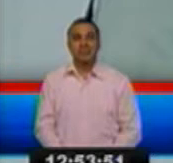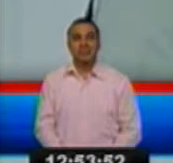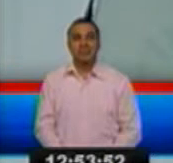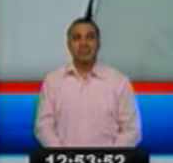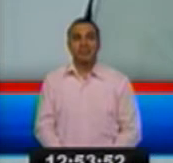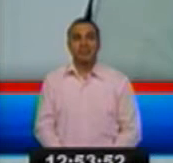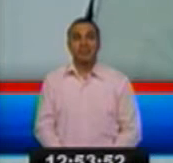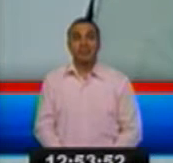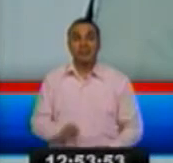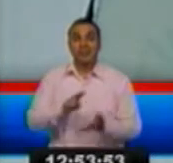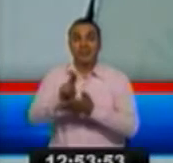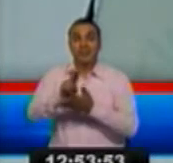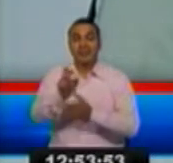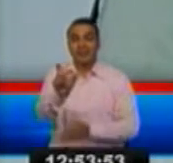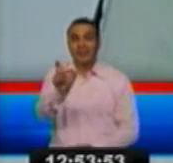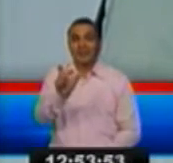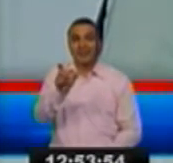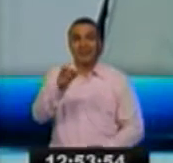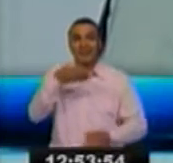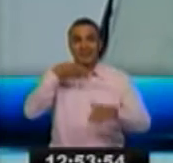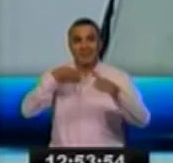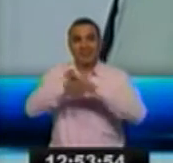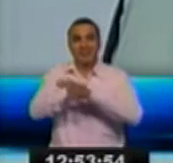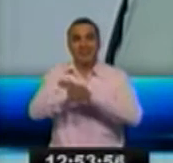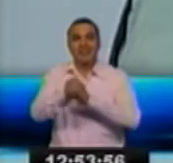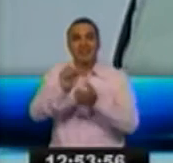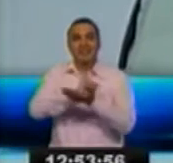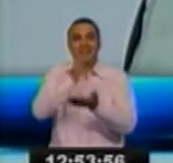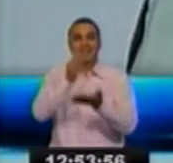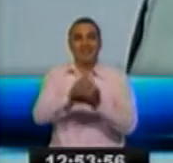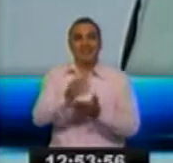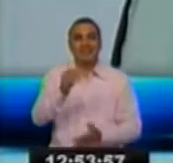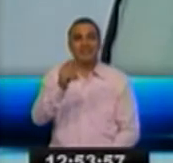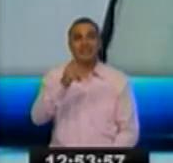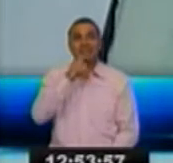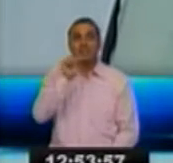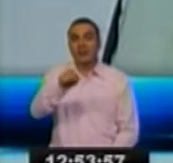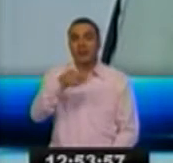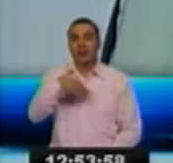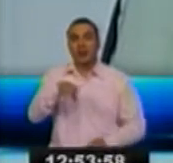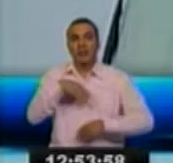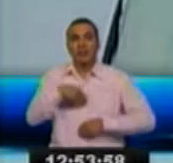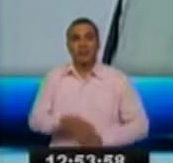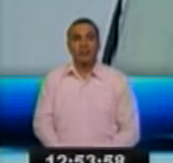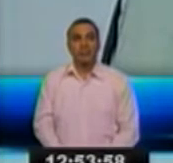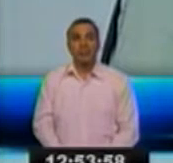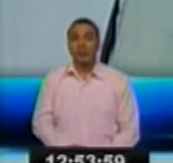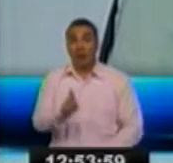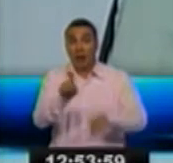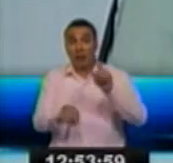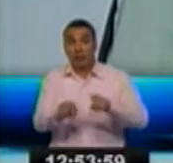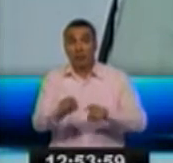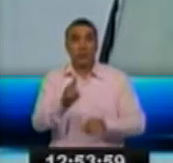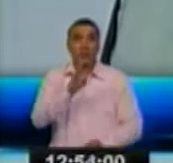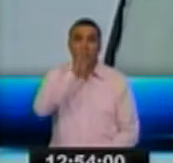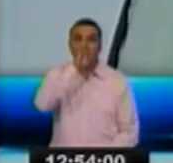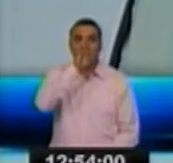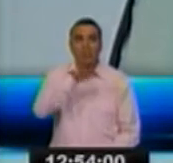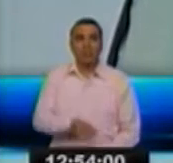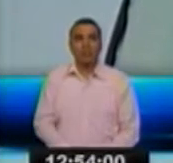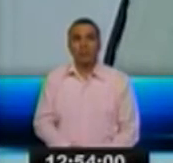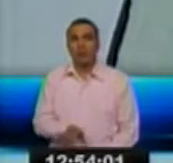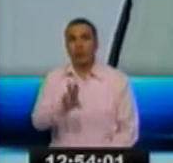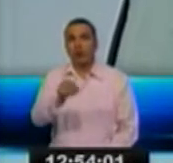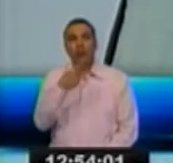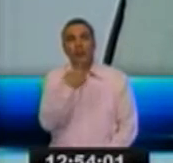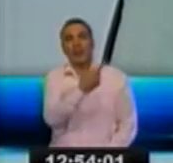¿Usted ha utilizado la tarjeta de acceso de la señora Carmen Alvarado? Sí. Regularmente, ¿no? Regularmente no, es como el